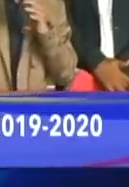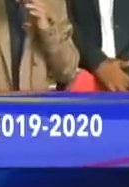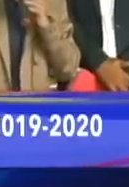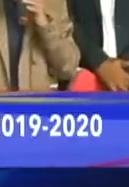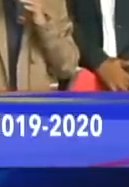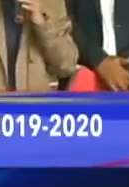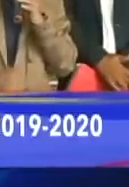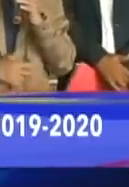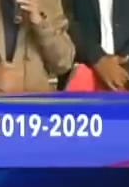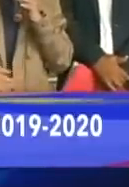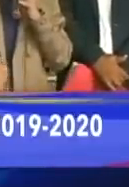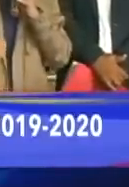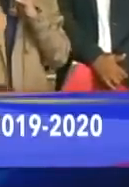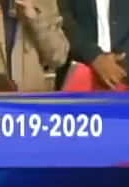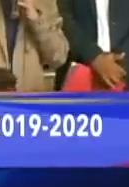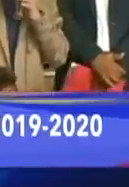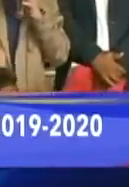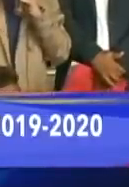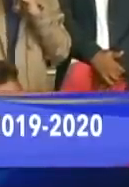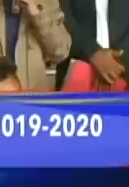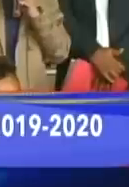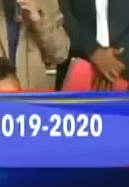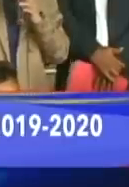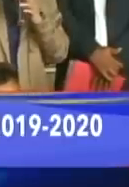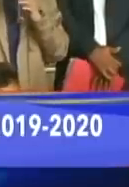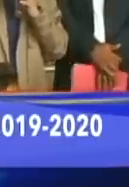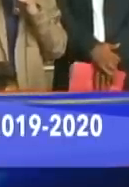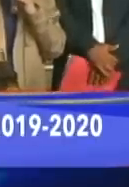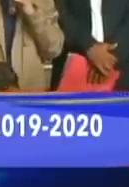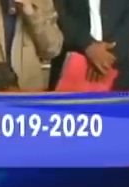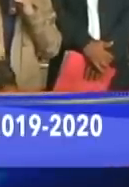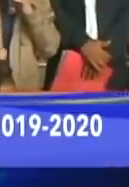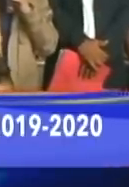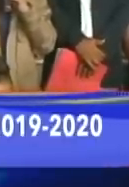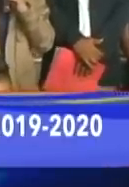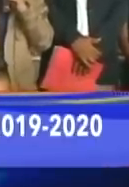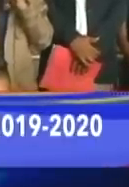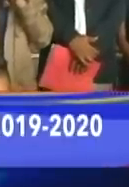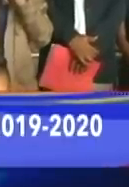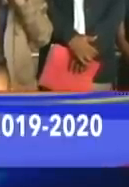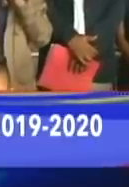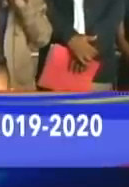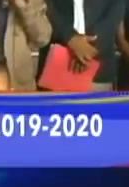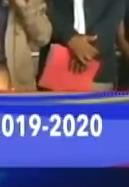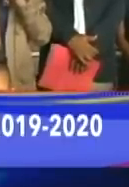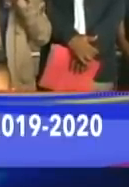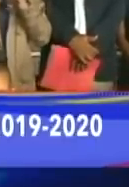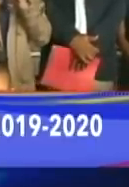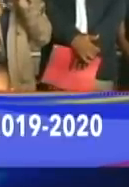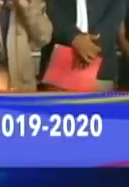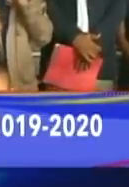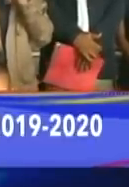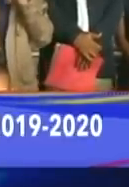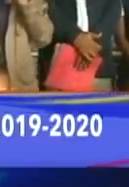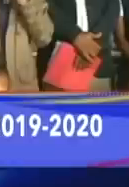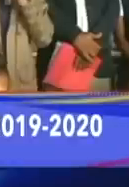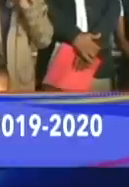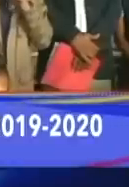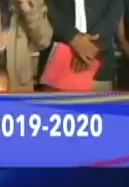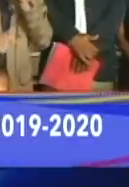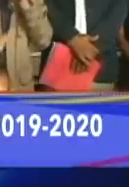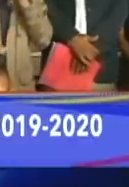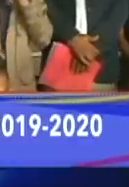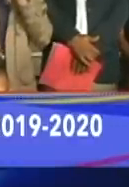que nos ha dado la revolución que nos da dios de poder estar el día de hoy en esta escuela que fue una solicitud